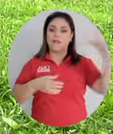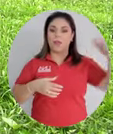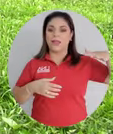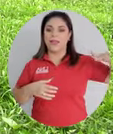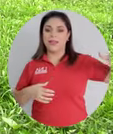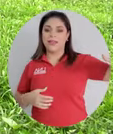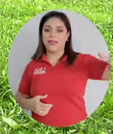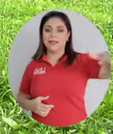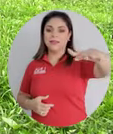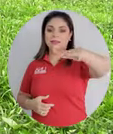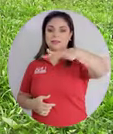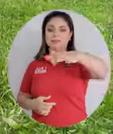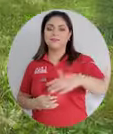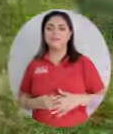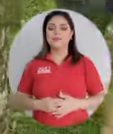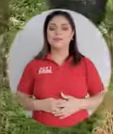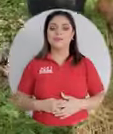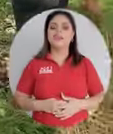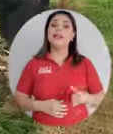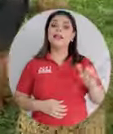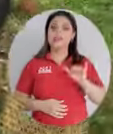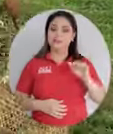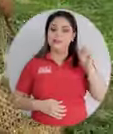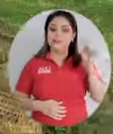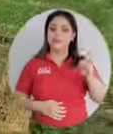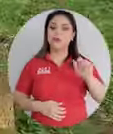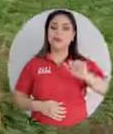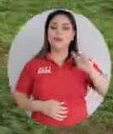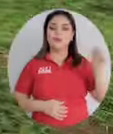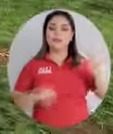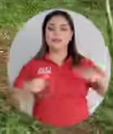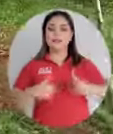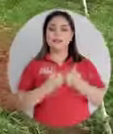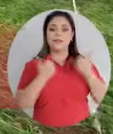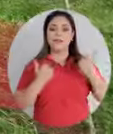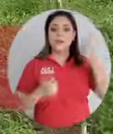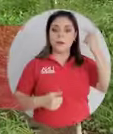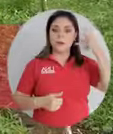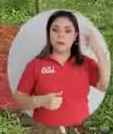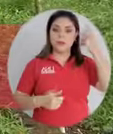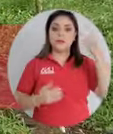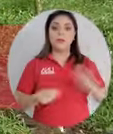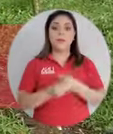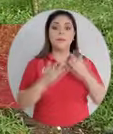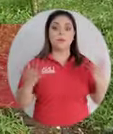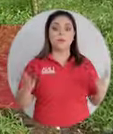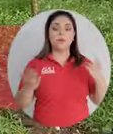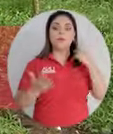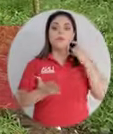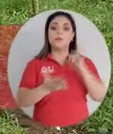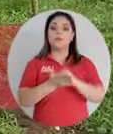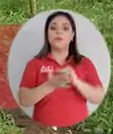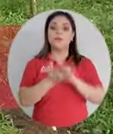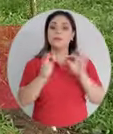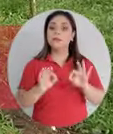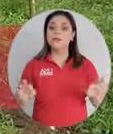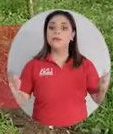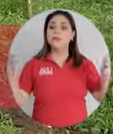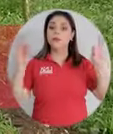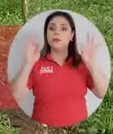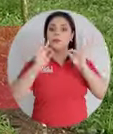es el territorio. Ahí tenemos también otro desafío de política pública, ¿verdad? Por eso la importancia de ver